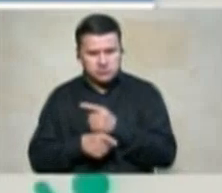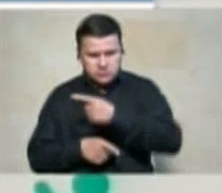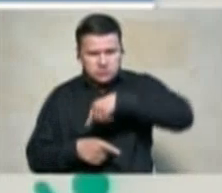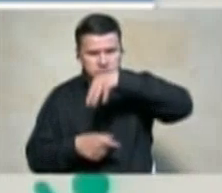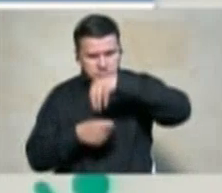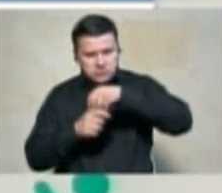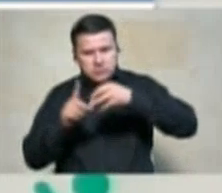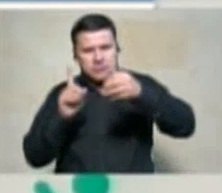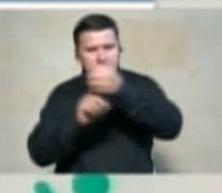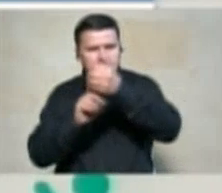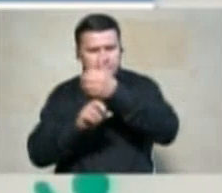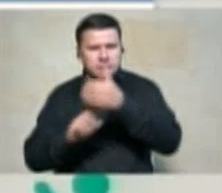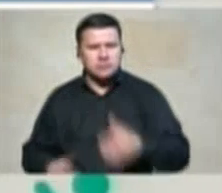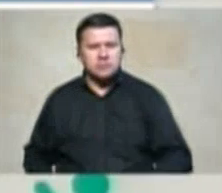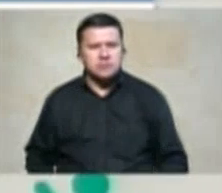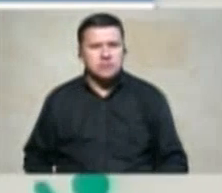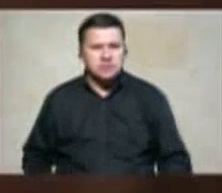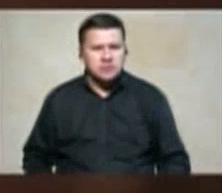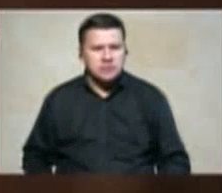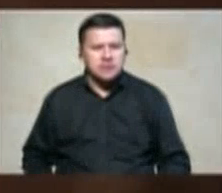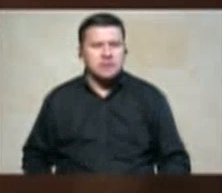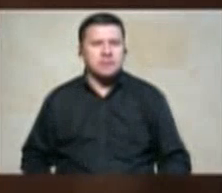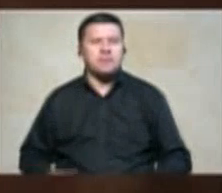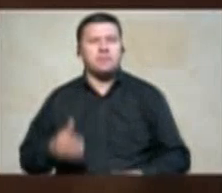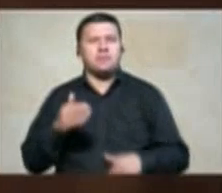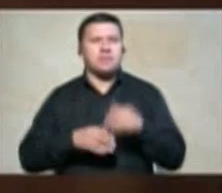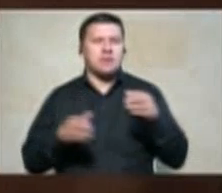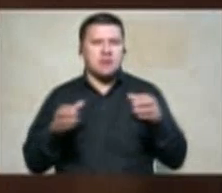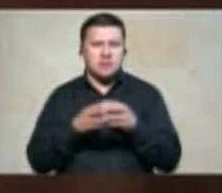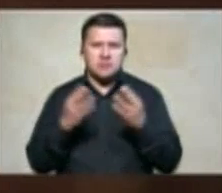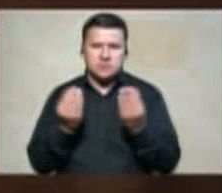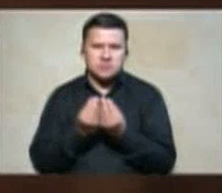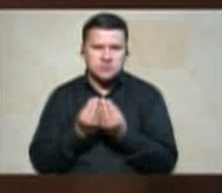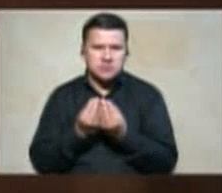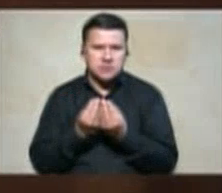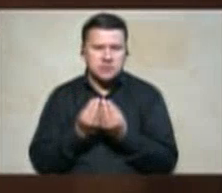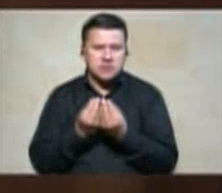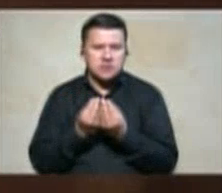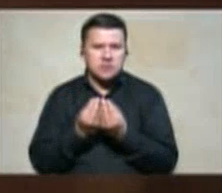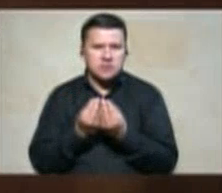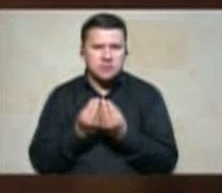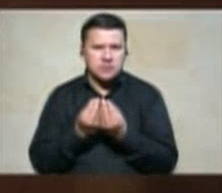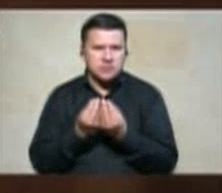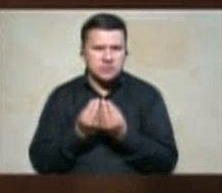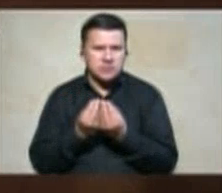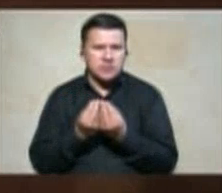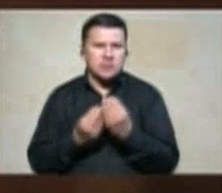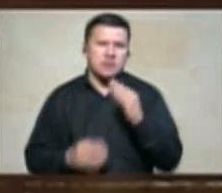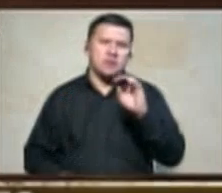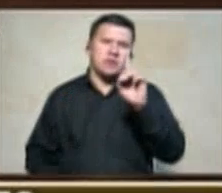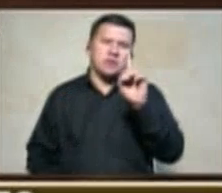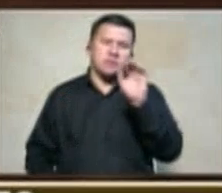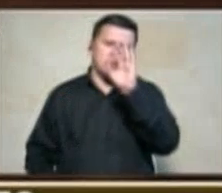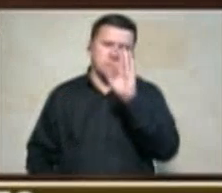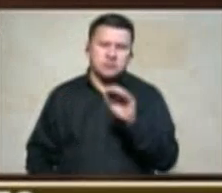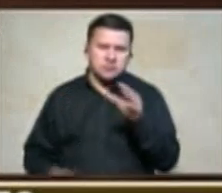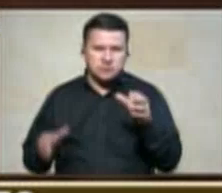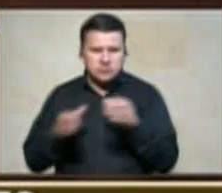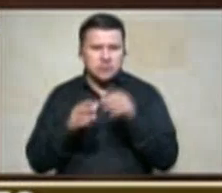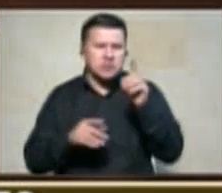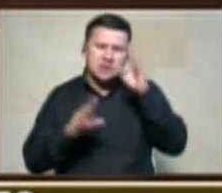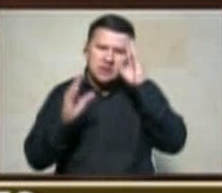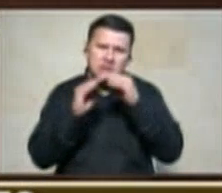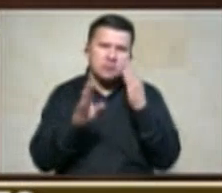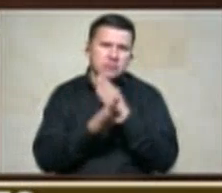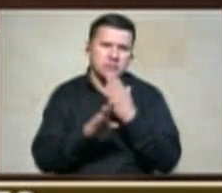nos encontramos que en el nuevo sistema hay 2.981 personas que tienen algún